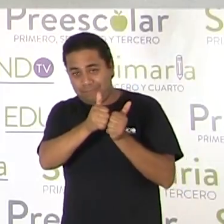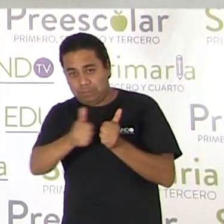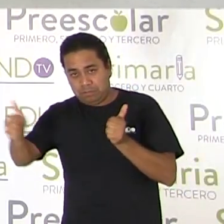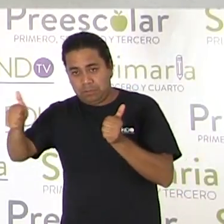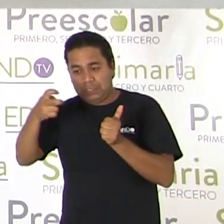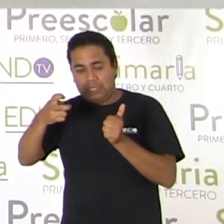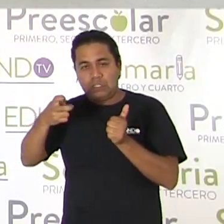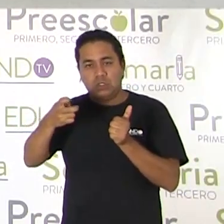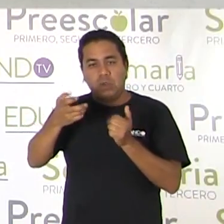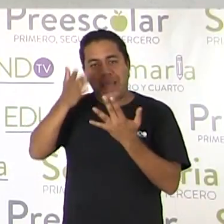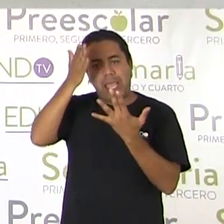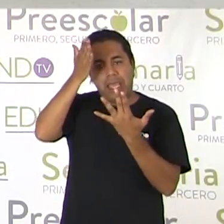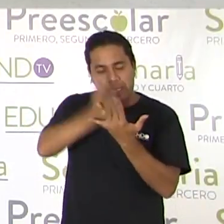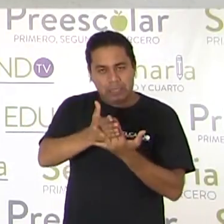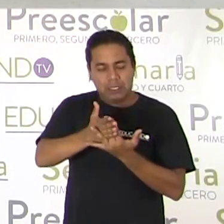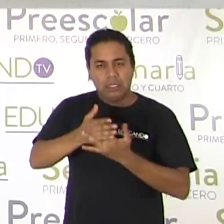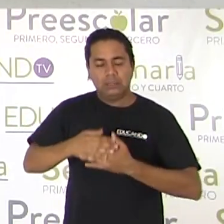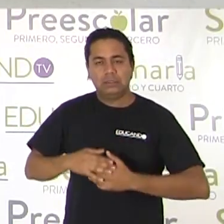y medio,